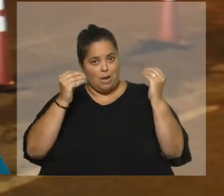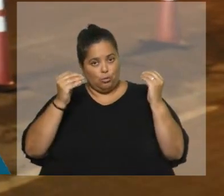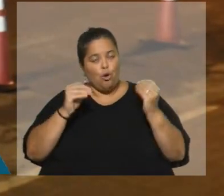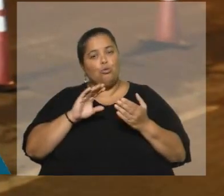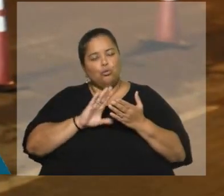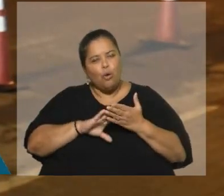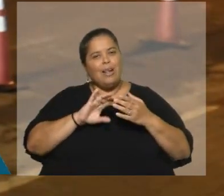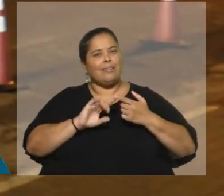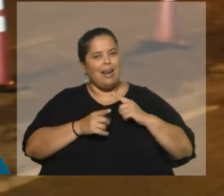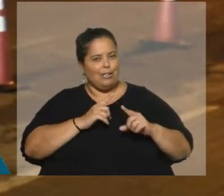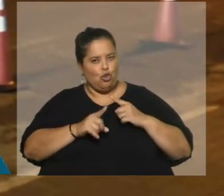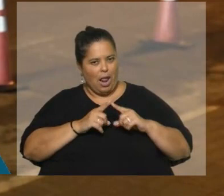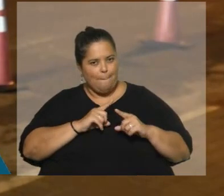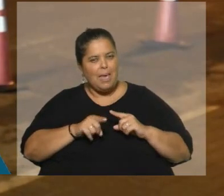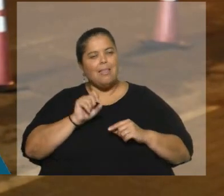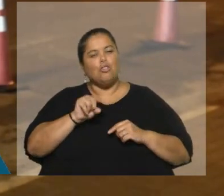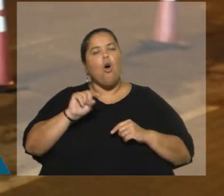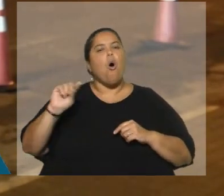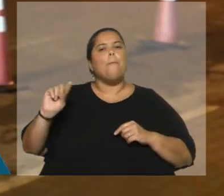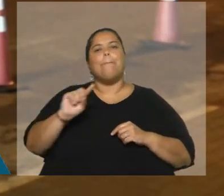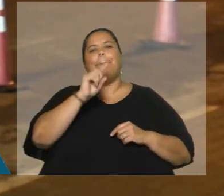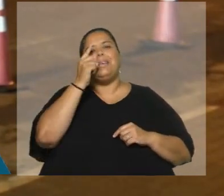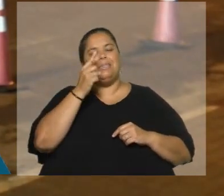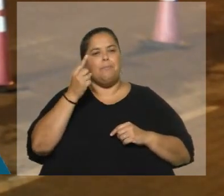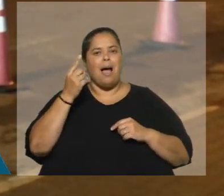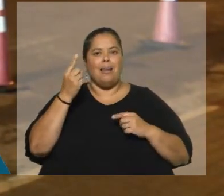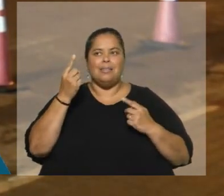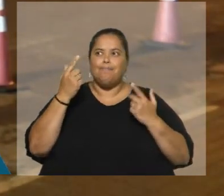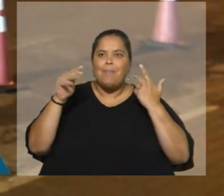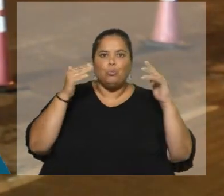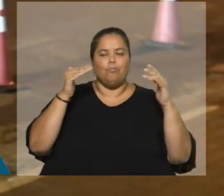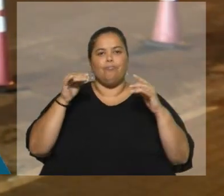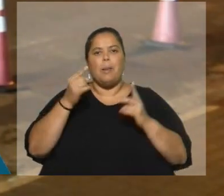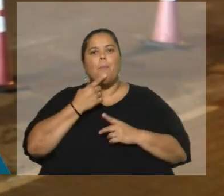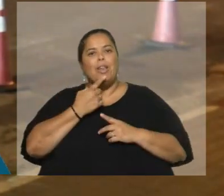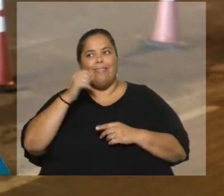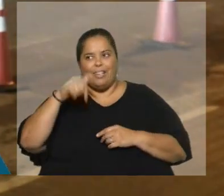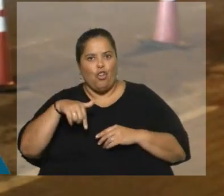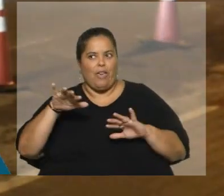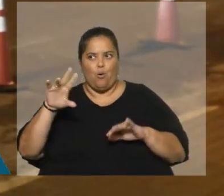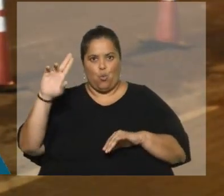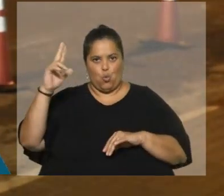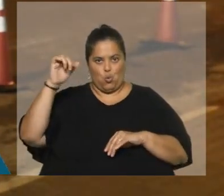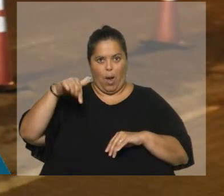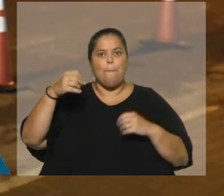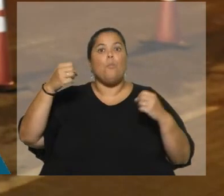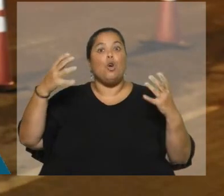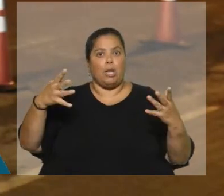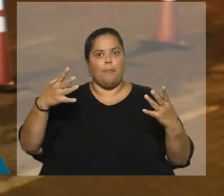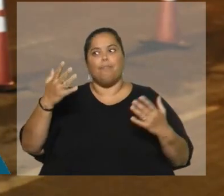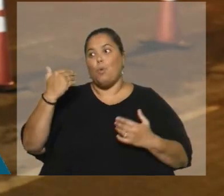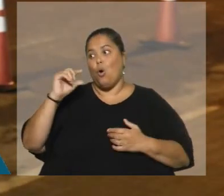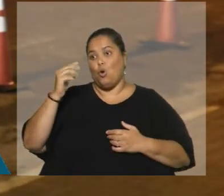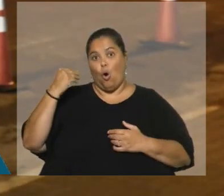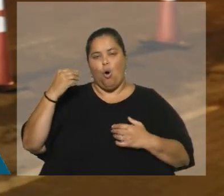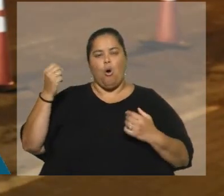el relacionamiento que tienen los principales actores políticos del país. Esto a partir de un cruce de calificativos de